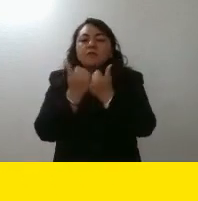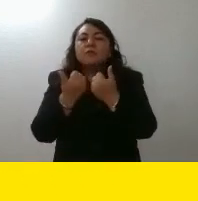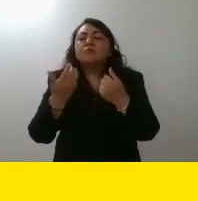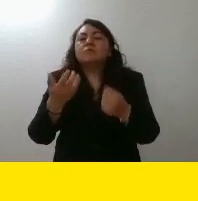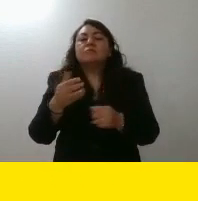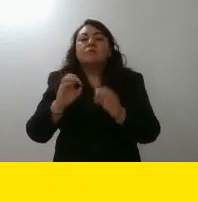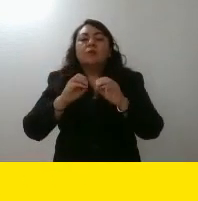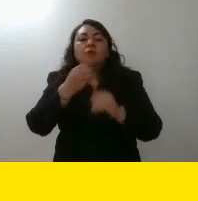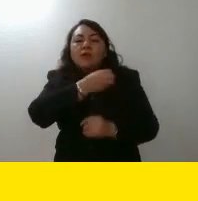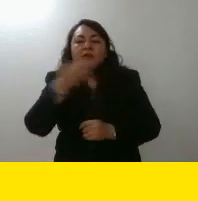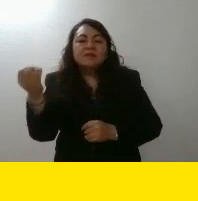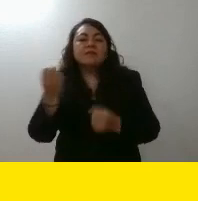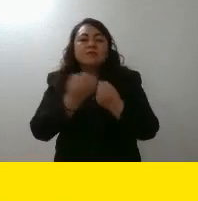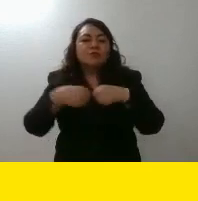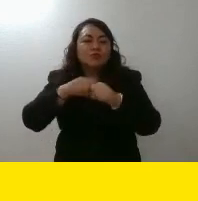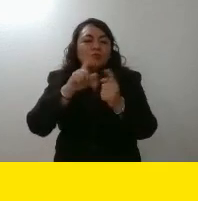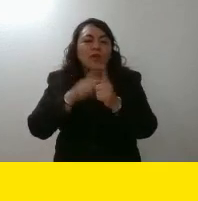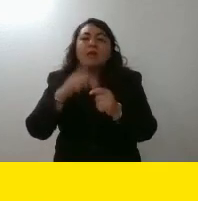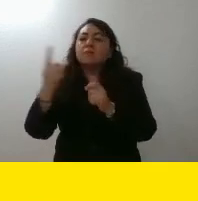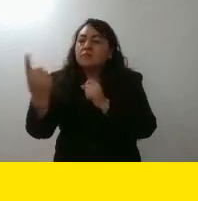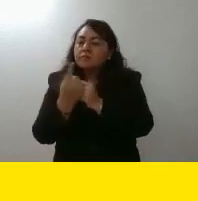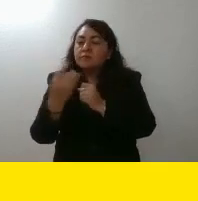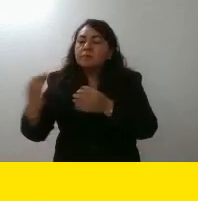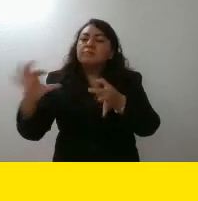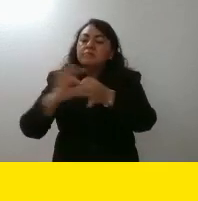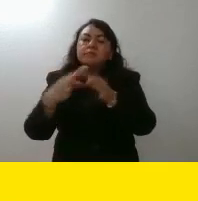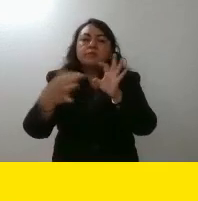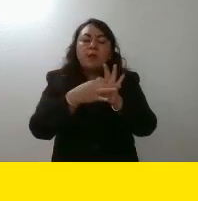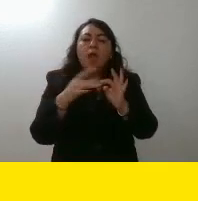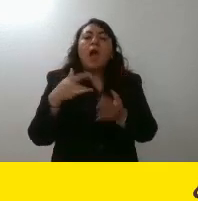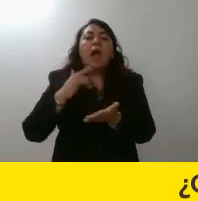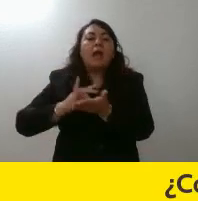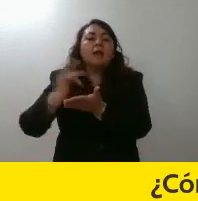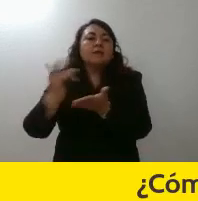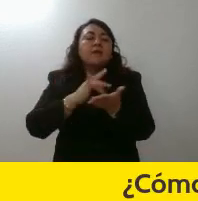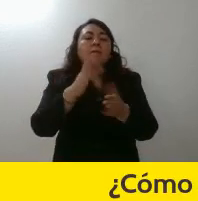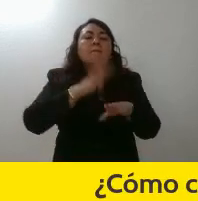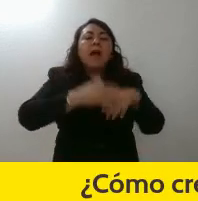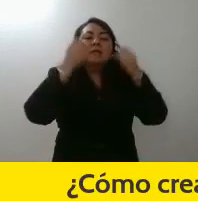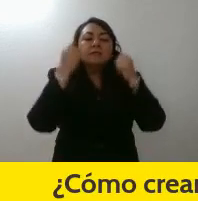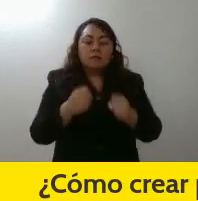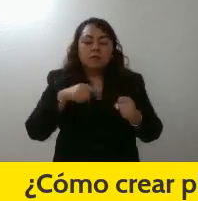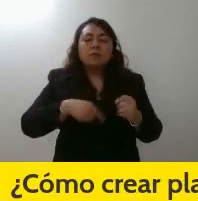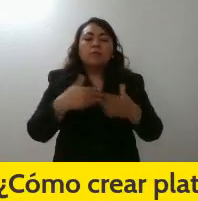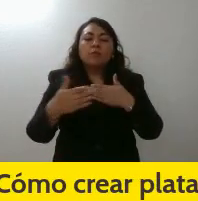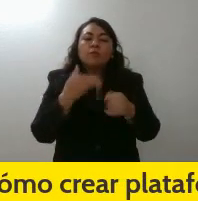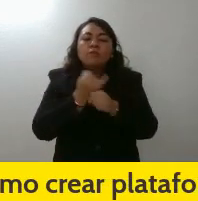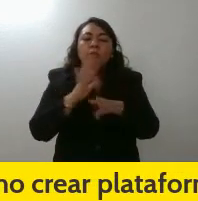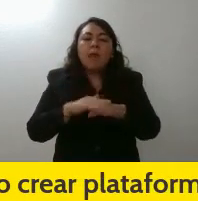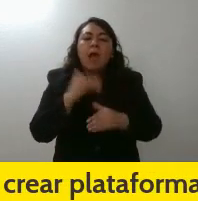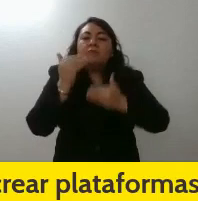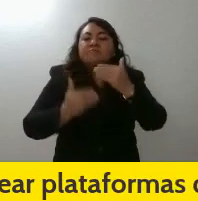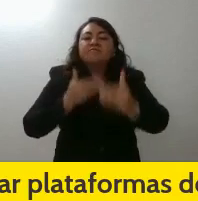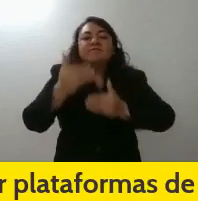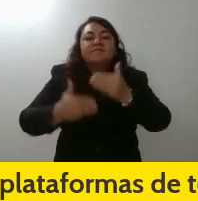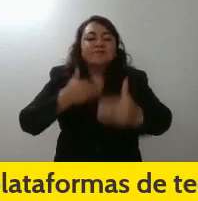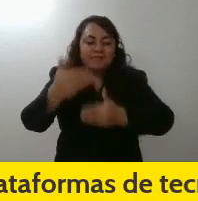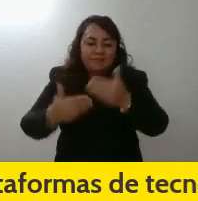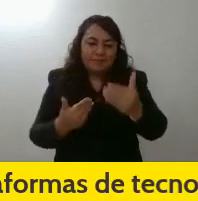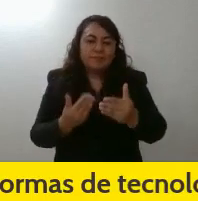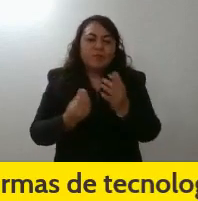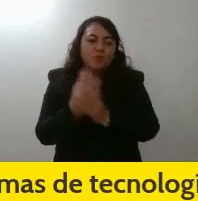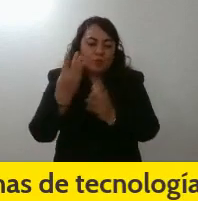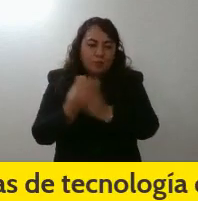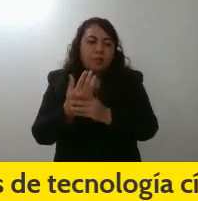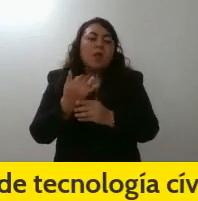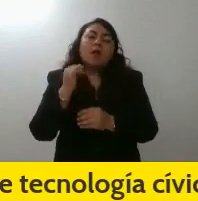sociales, que era la mejor, bueno, es la mejor manera que encontramos para garantizar esa actualización de los datos, digamos. Obviamente, teniendo